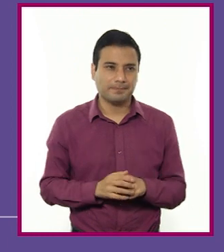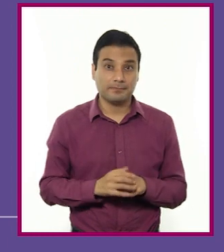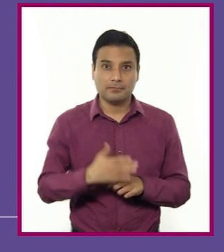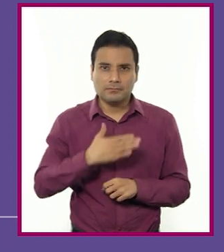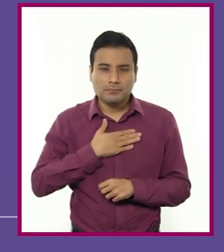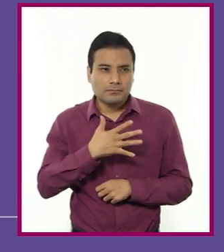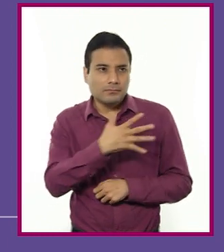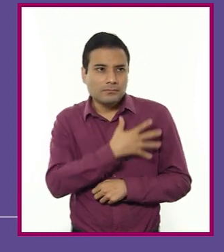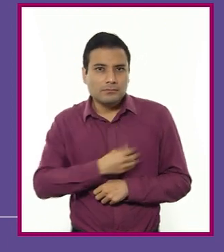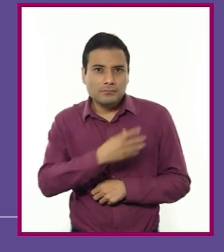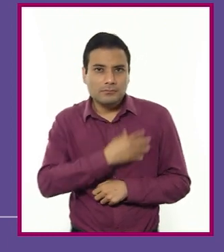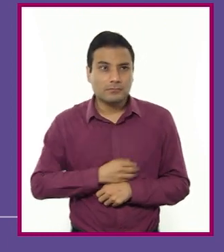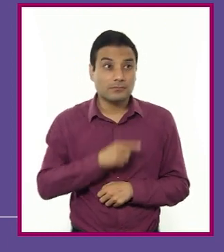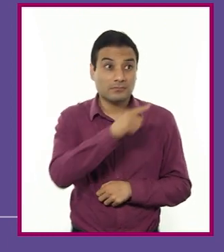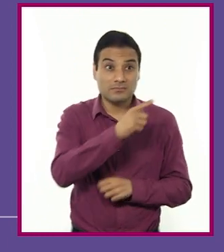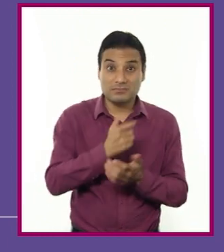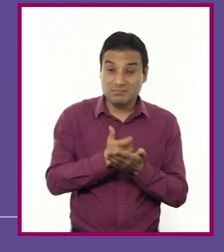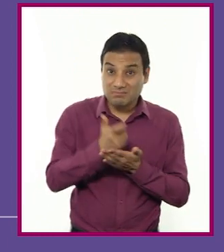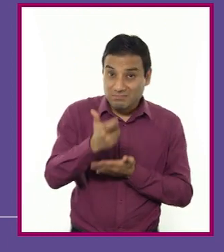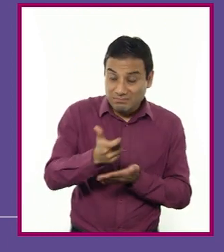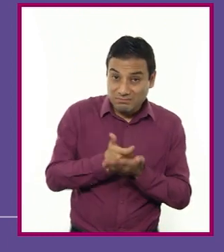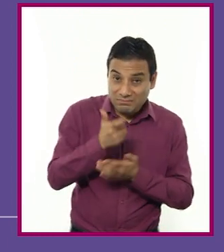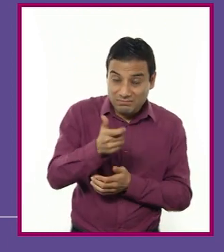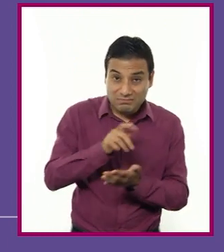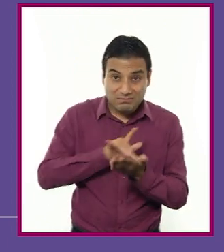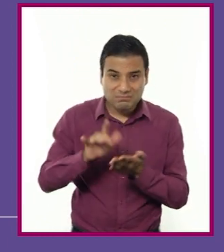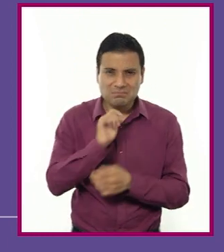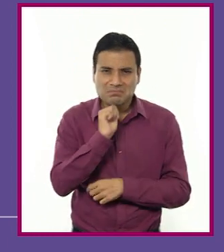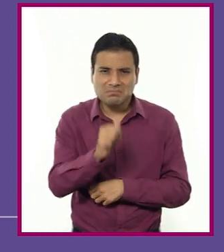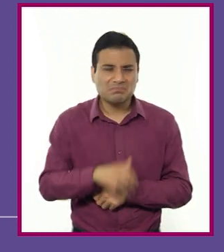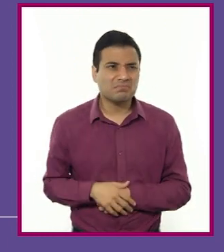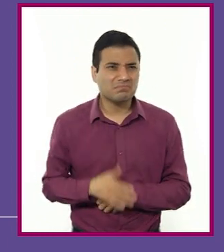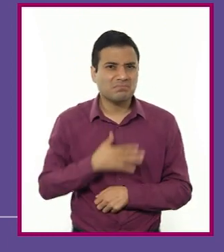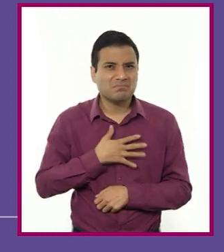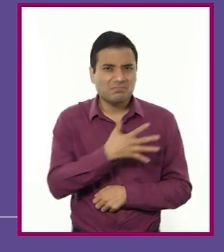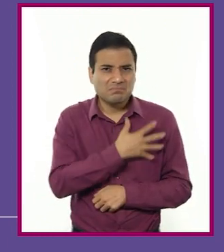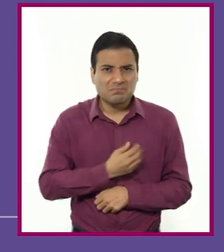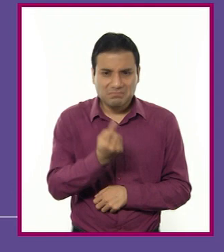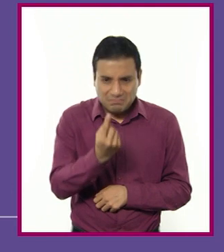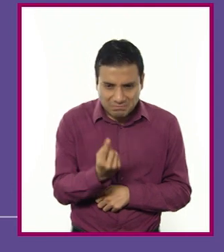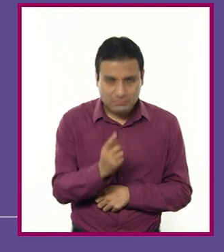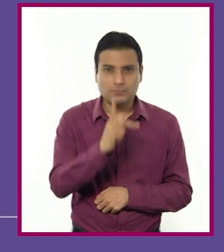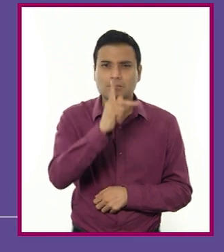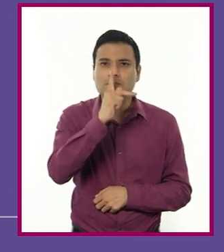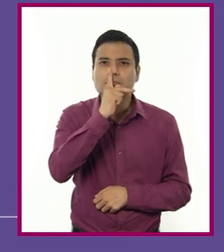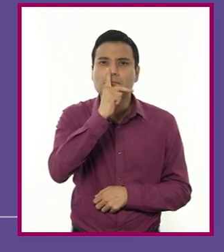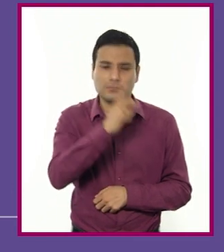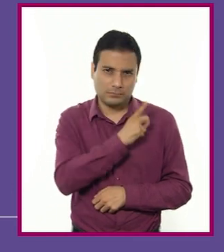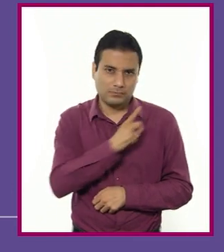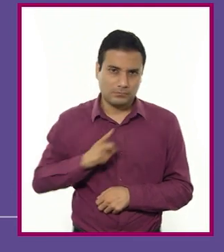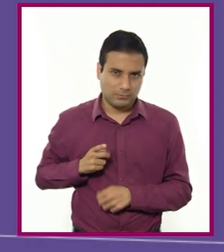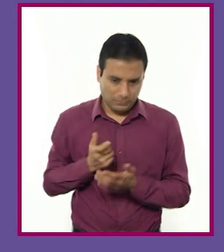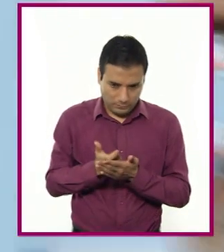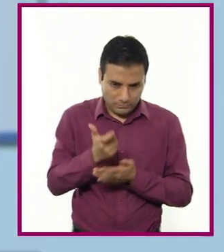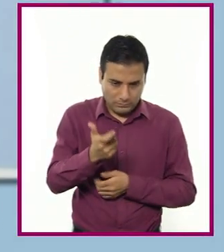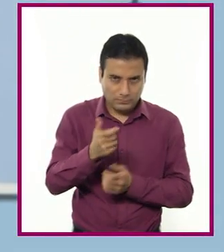se lo pedí muchas veces. Chabelita está chiquita y tiene derecho a que su papá cubra esos